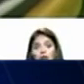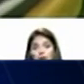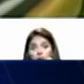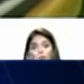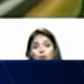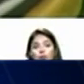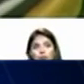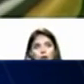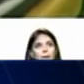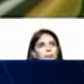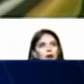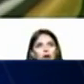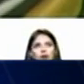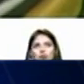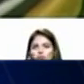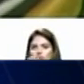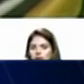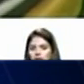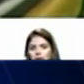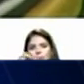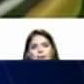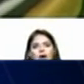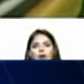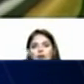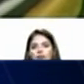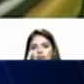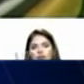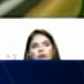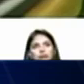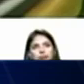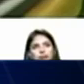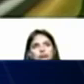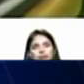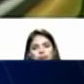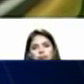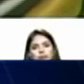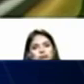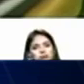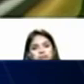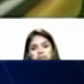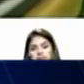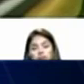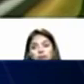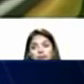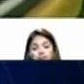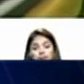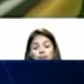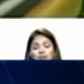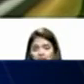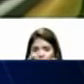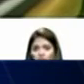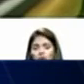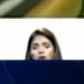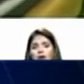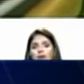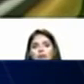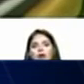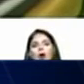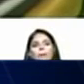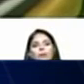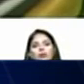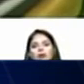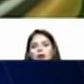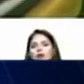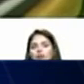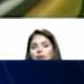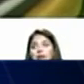el entendimiento entre los venezolanos, para la reconciliación. Y la reconciliación la obtendremos cuando la víctima